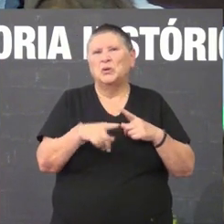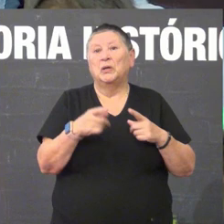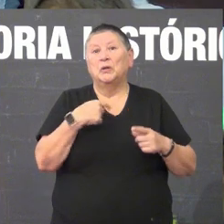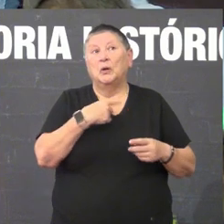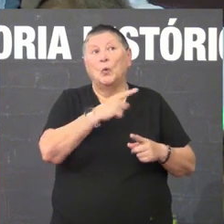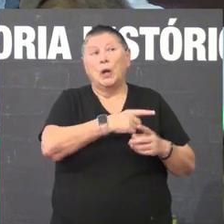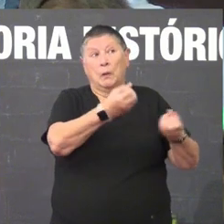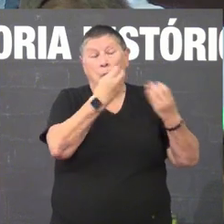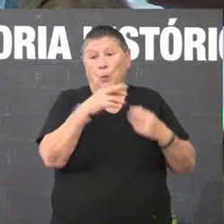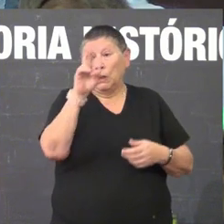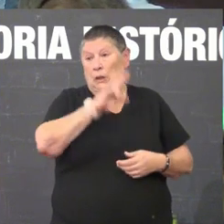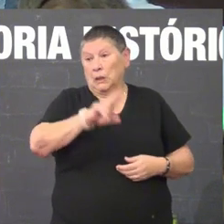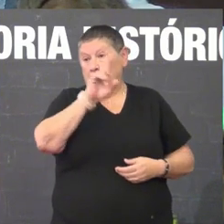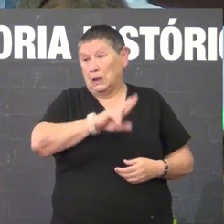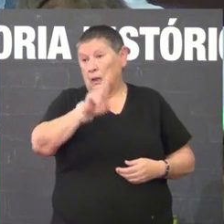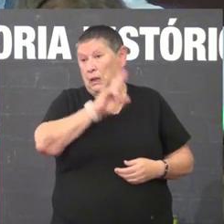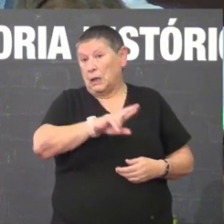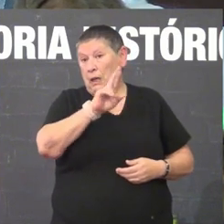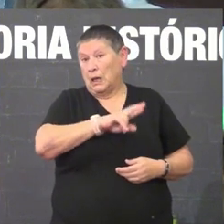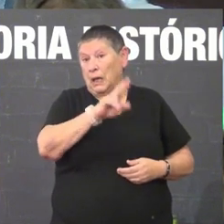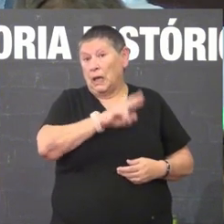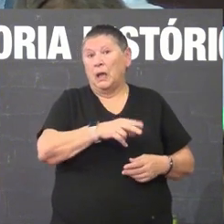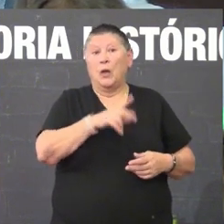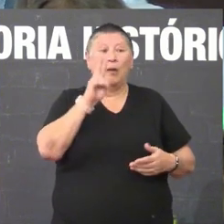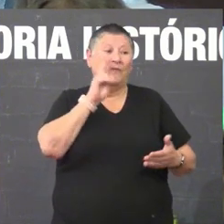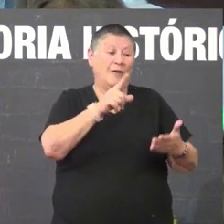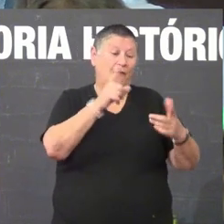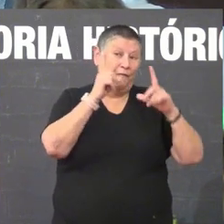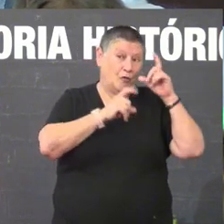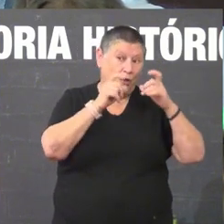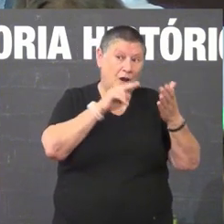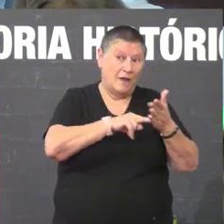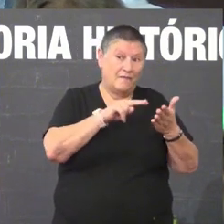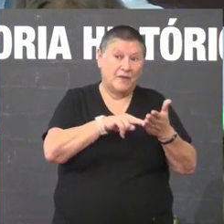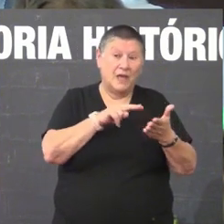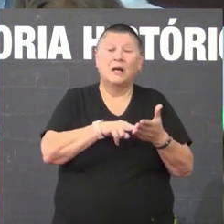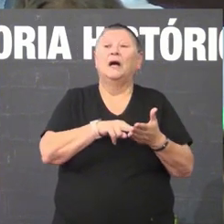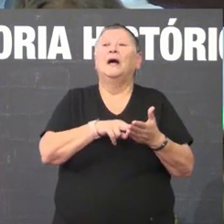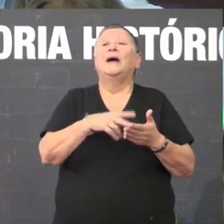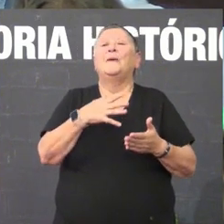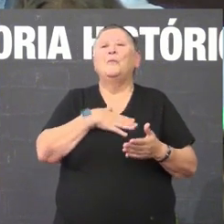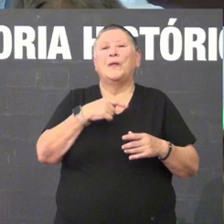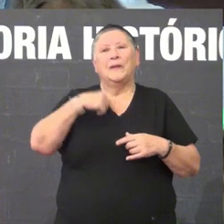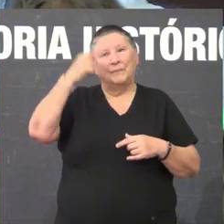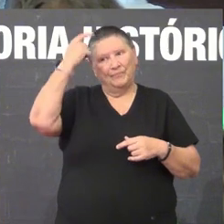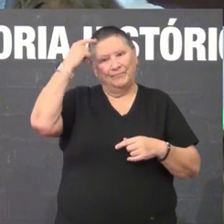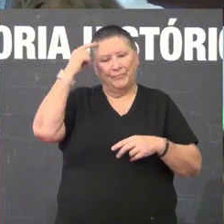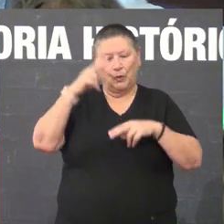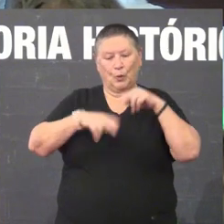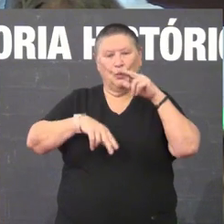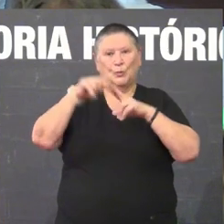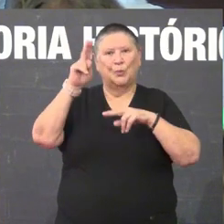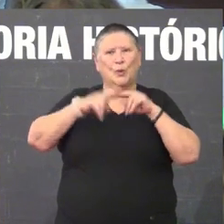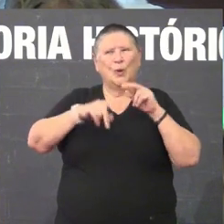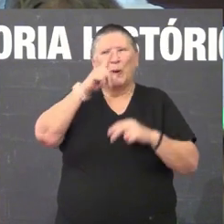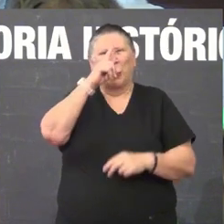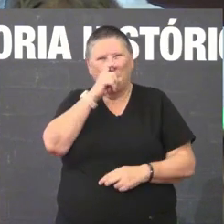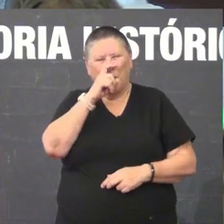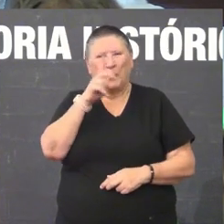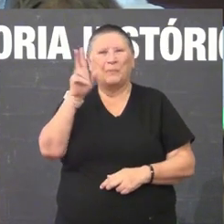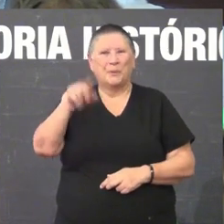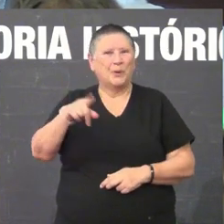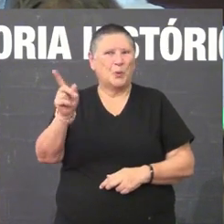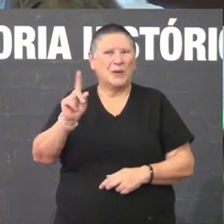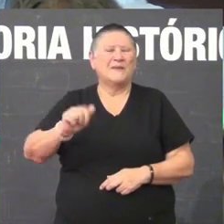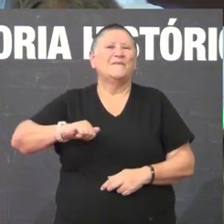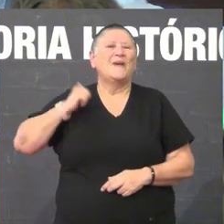de tanto que te lo han contado o de tanto que has visto determinadas fotografías puedes llegar a construir un recuerdo que es falso en realidad Tú no te acordabas de